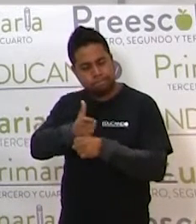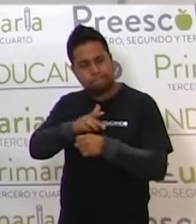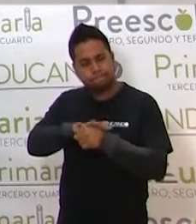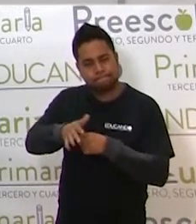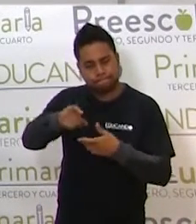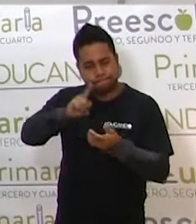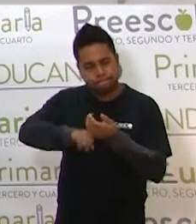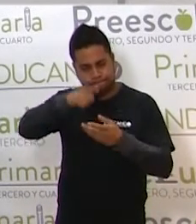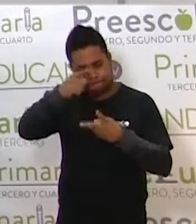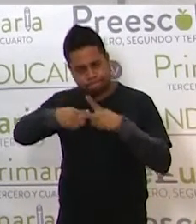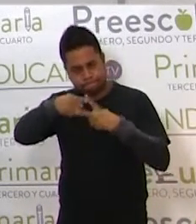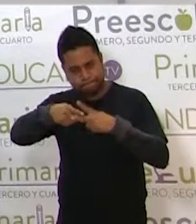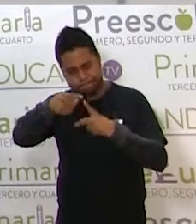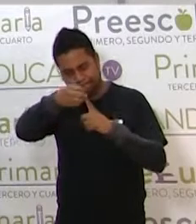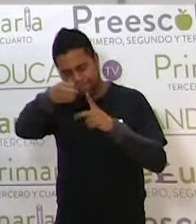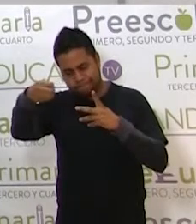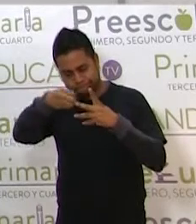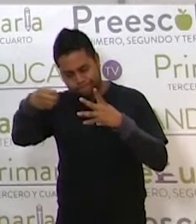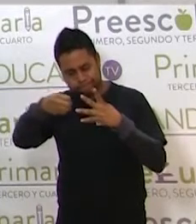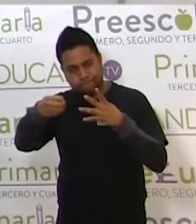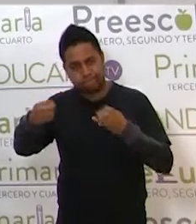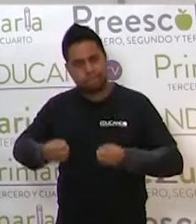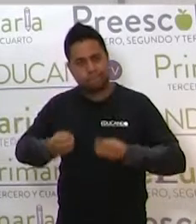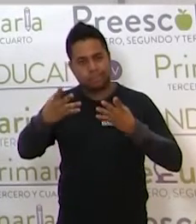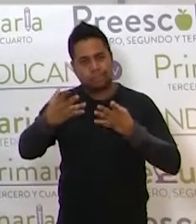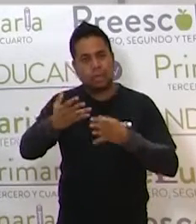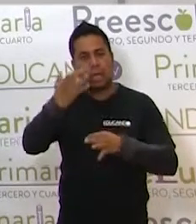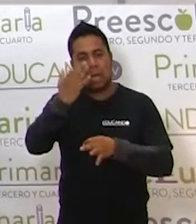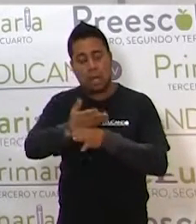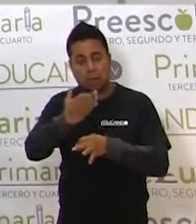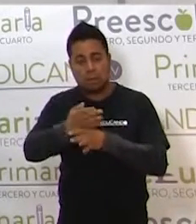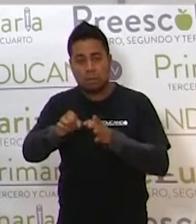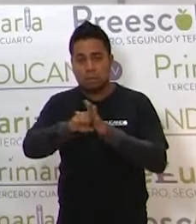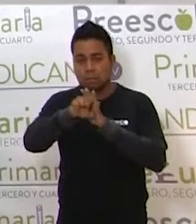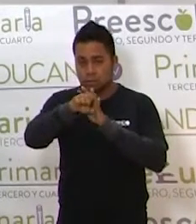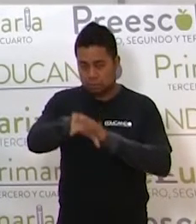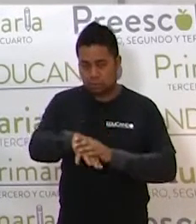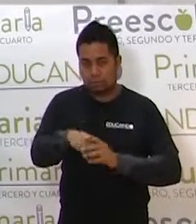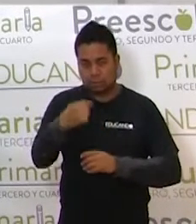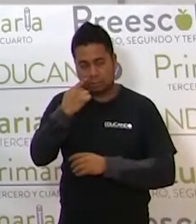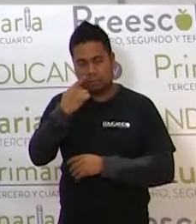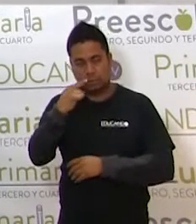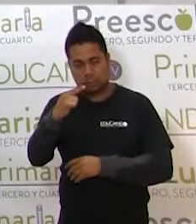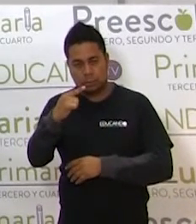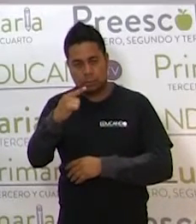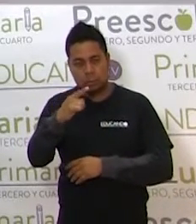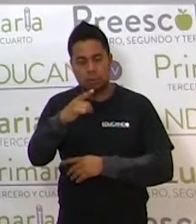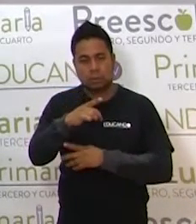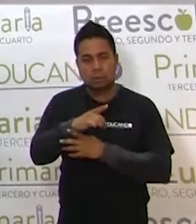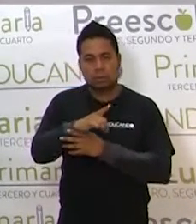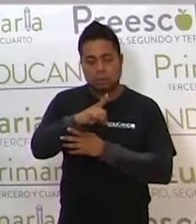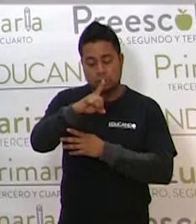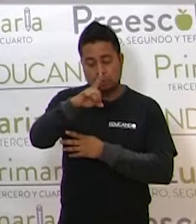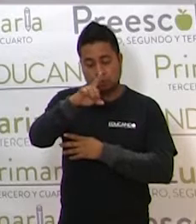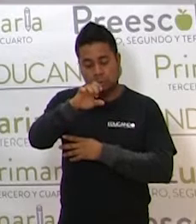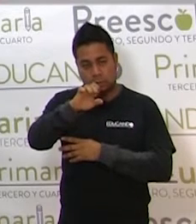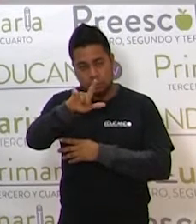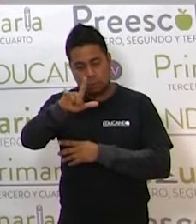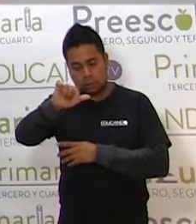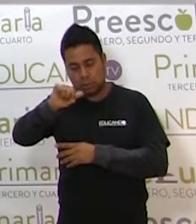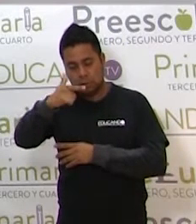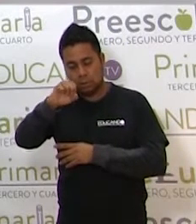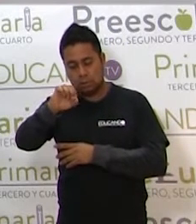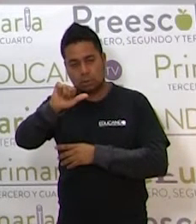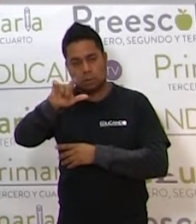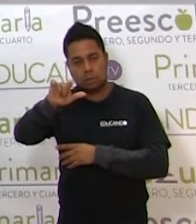conteo de cada uno de los verdes en este caso dice del lago a la garganta del volcán